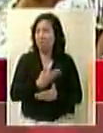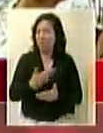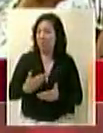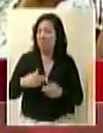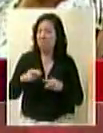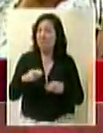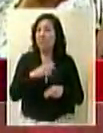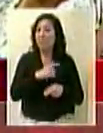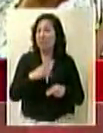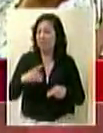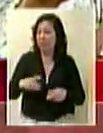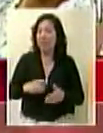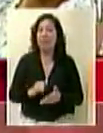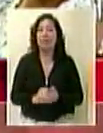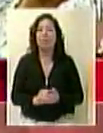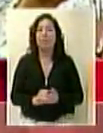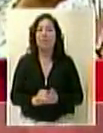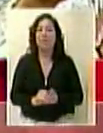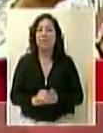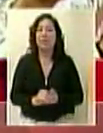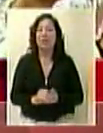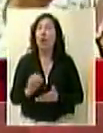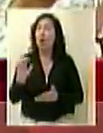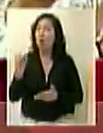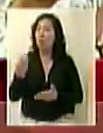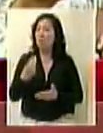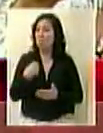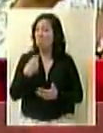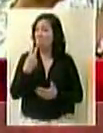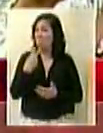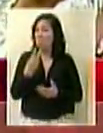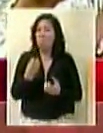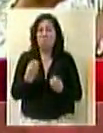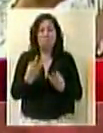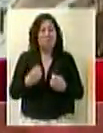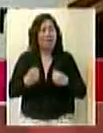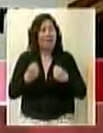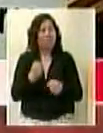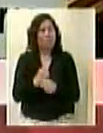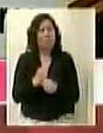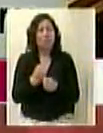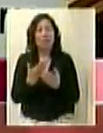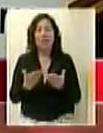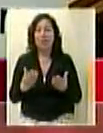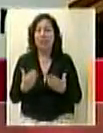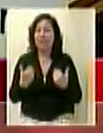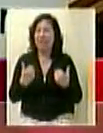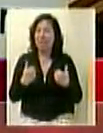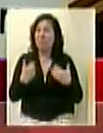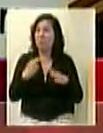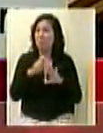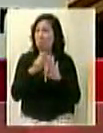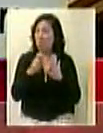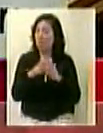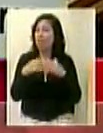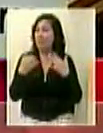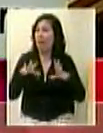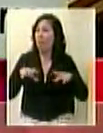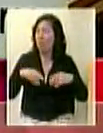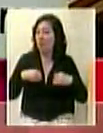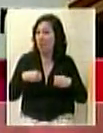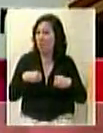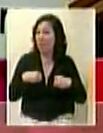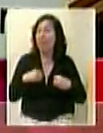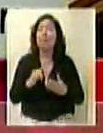la Mesa de Mujeres Parlamentarias, joven como me ven, con muchas ganas de hacer muchas cosas. Tenemos ya un proyecto aprobado